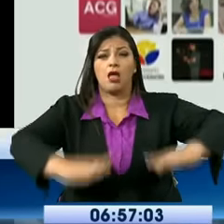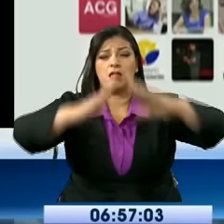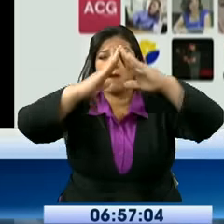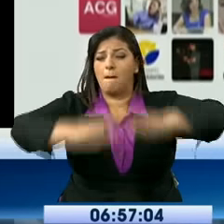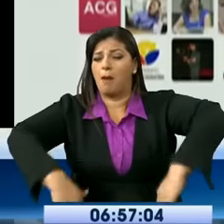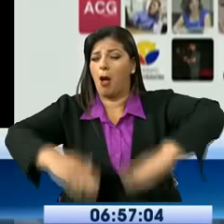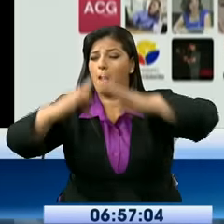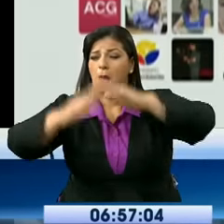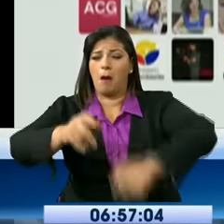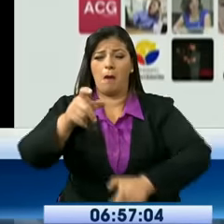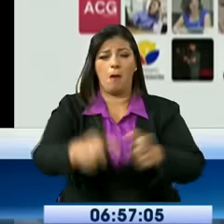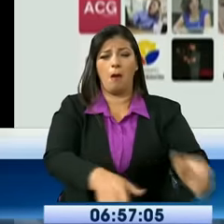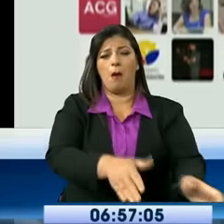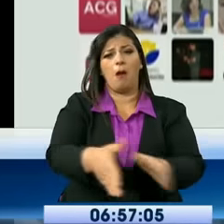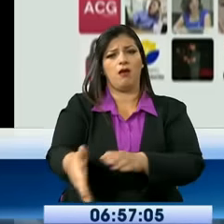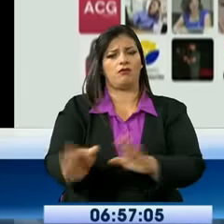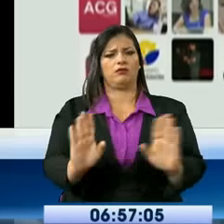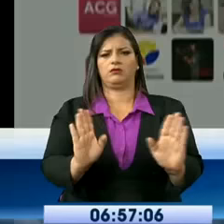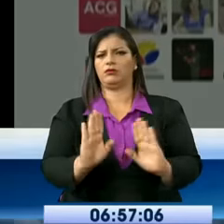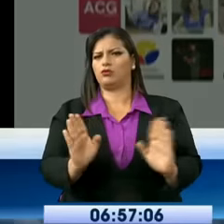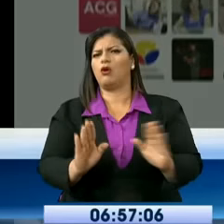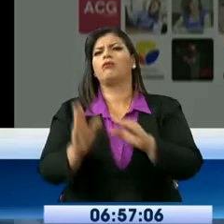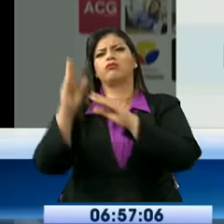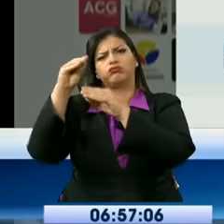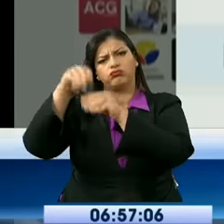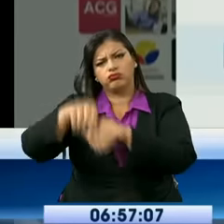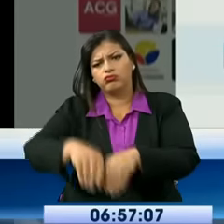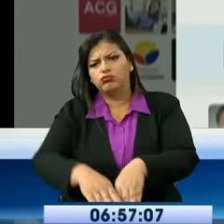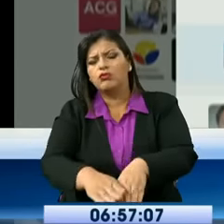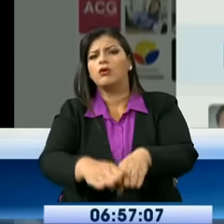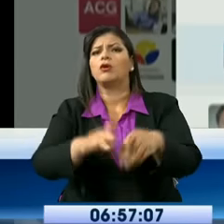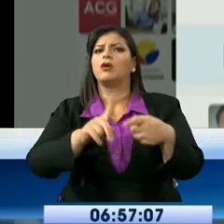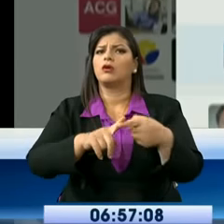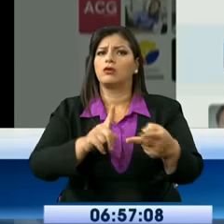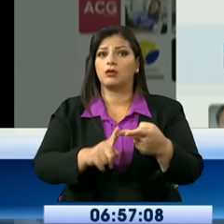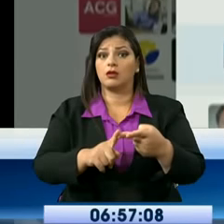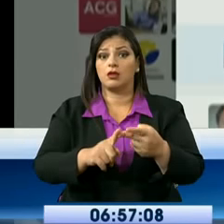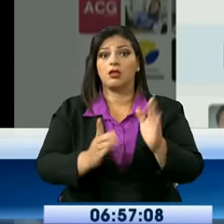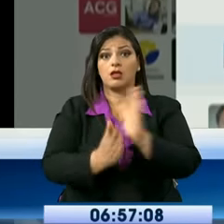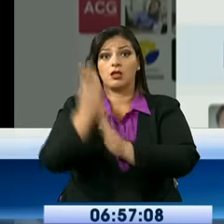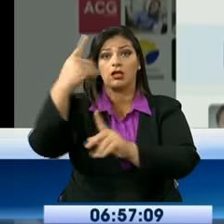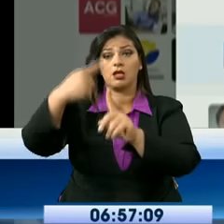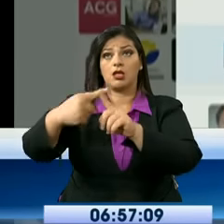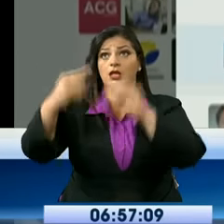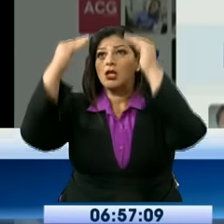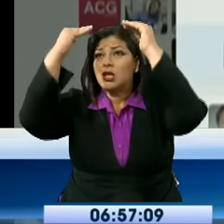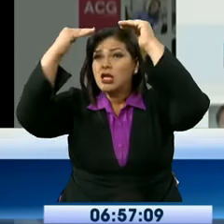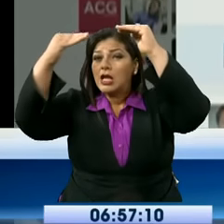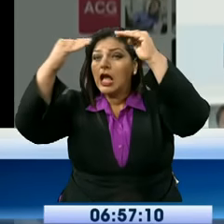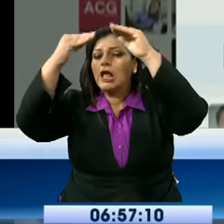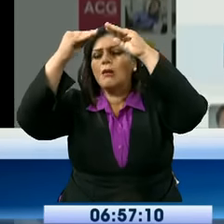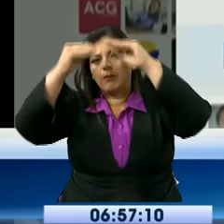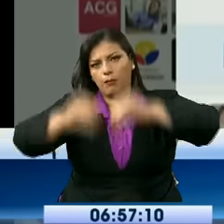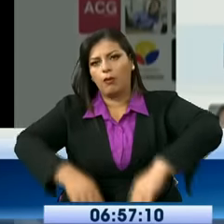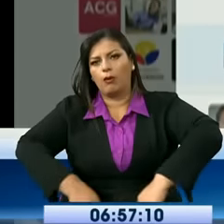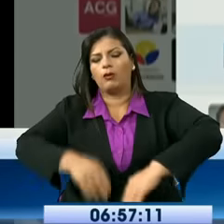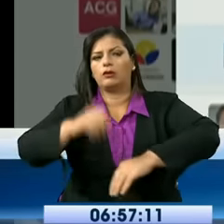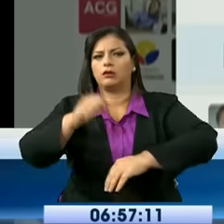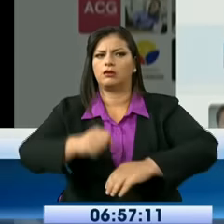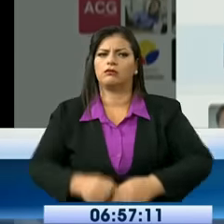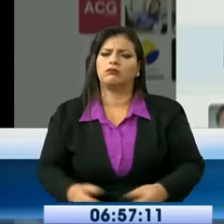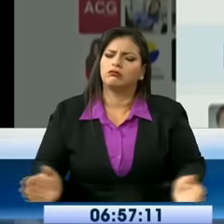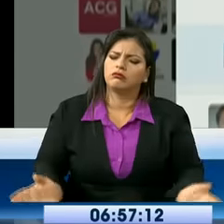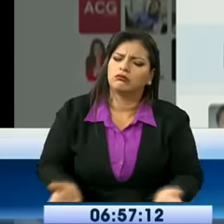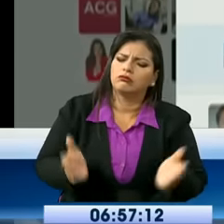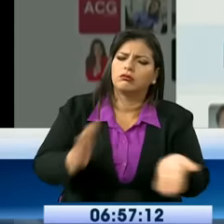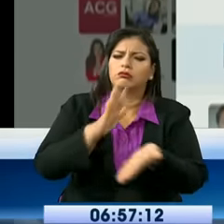personales, excepto un par de derrumbes y caída de cielo raso en una iglesia. Ánimo y calma, exhortaba el